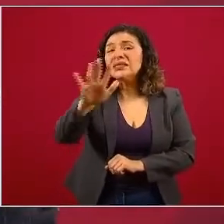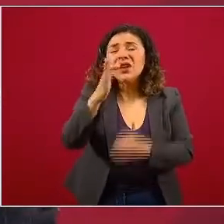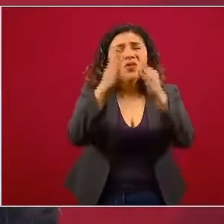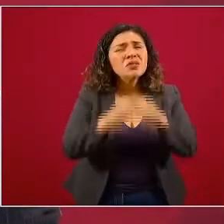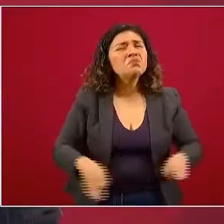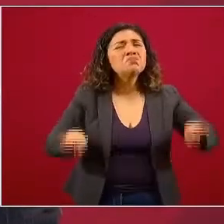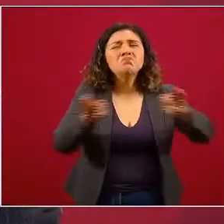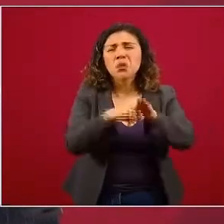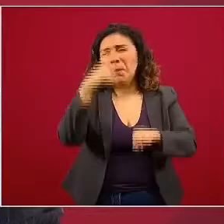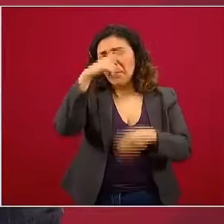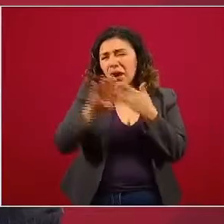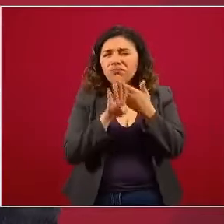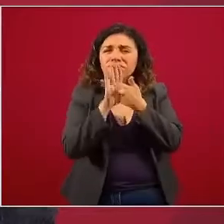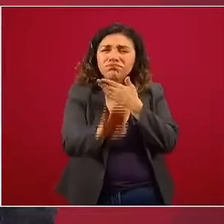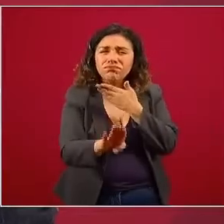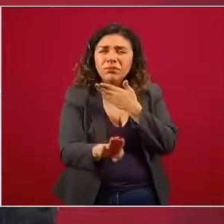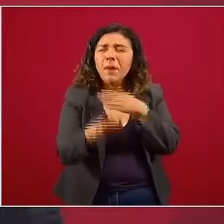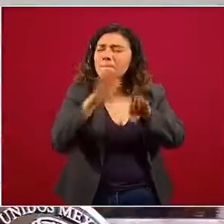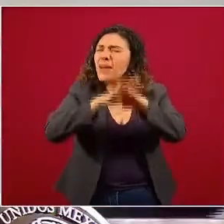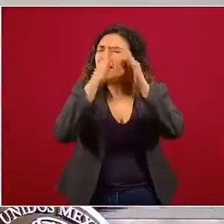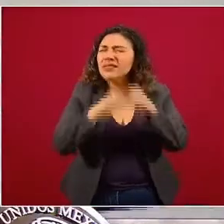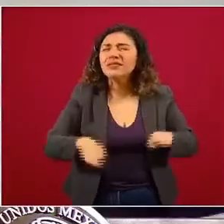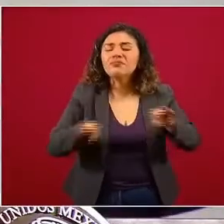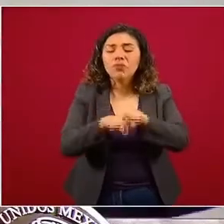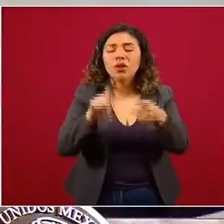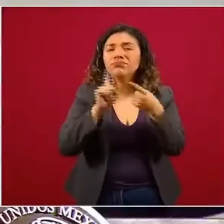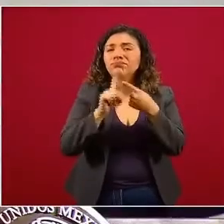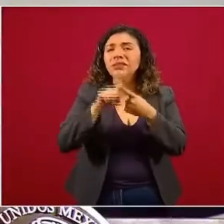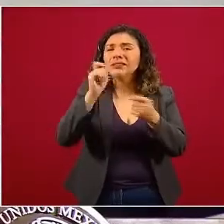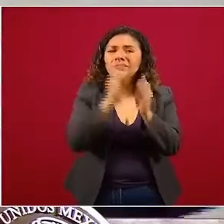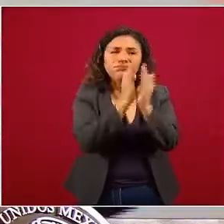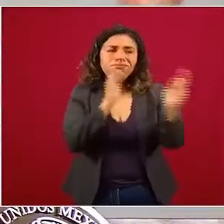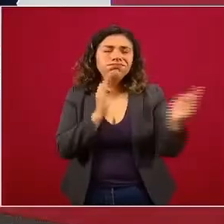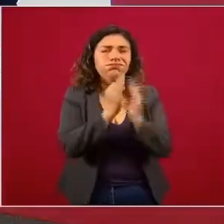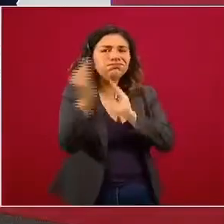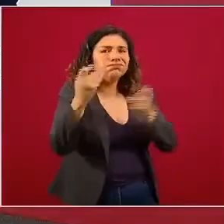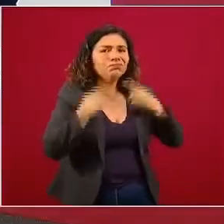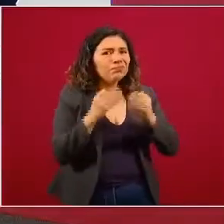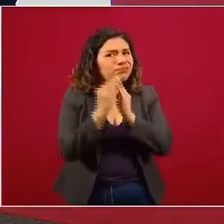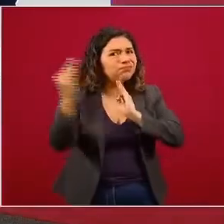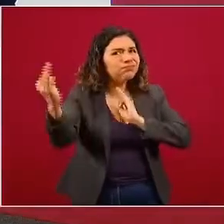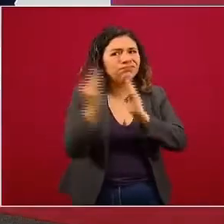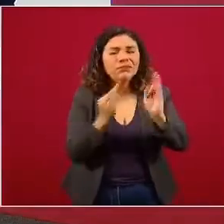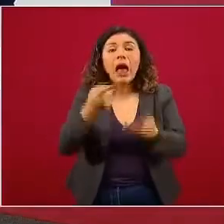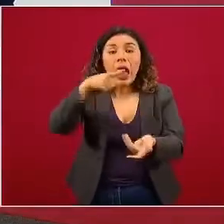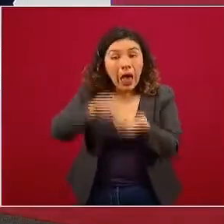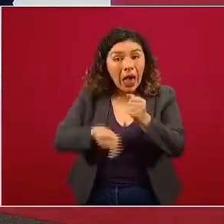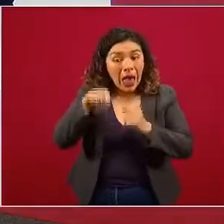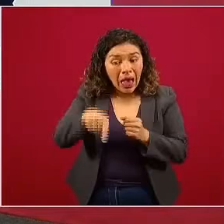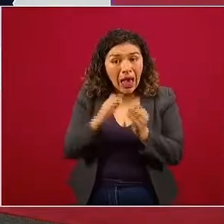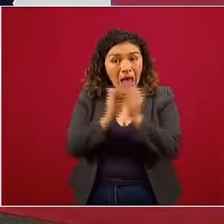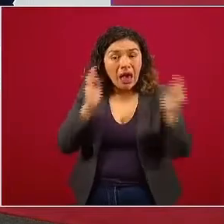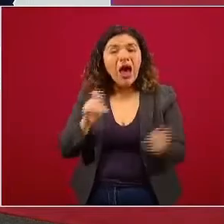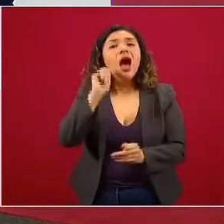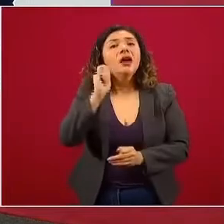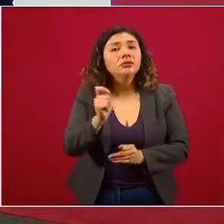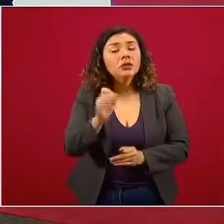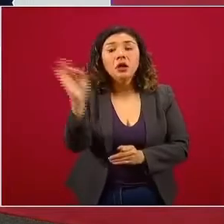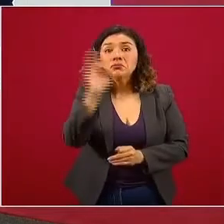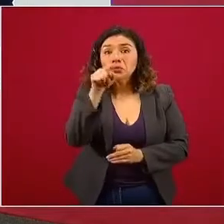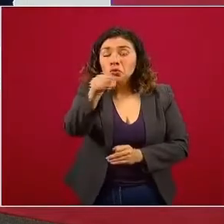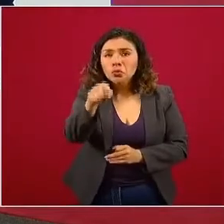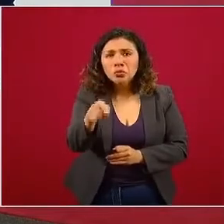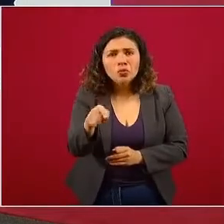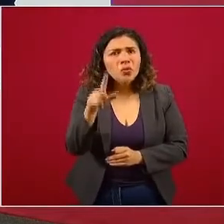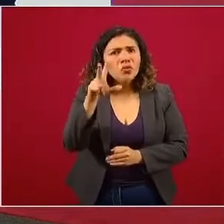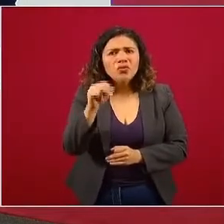medidas básicas de prevención, la más importante, la sana distancia, y la sana distancia implica todavía que si usted